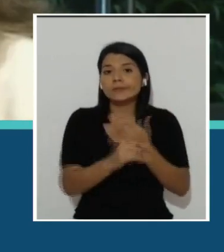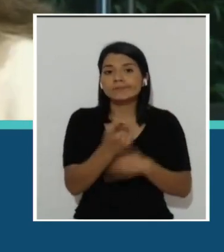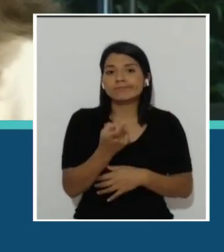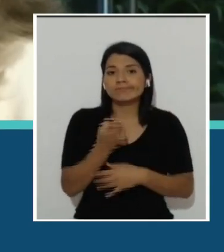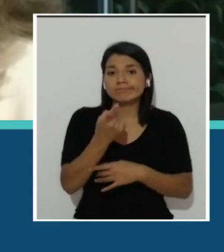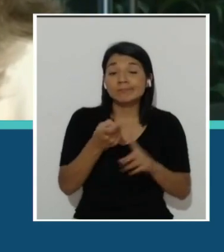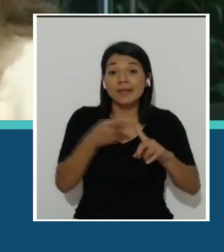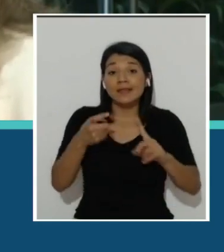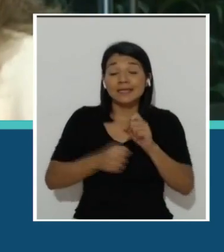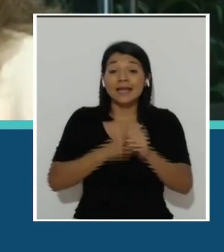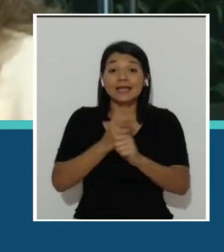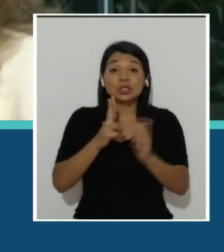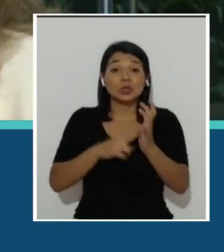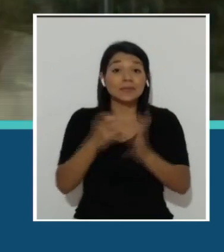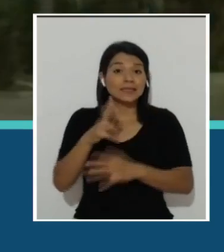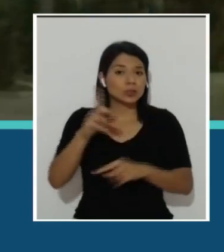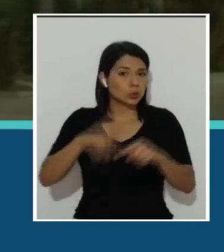tendencia.